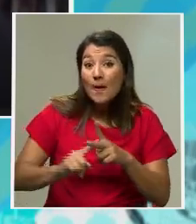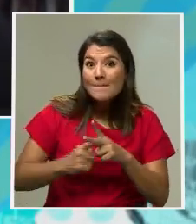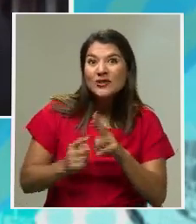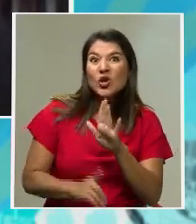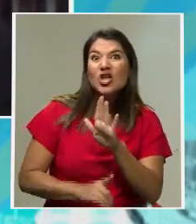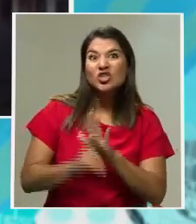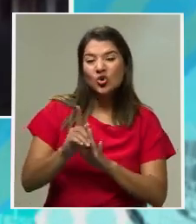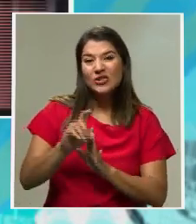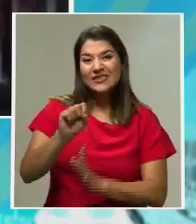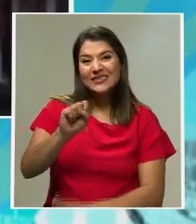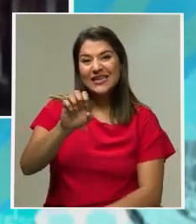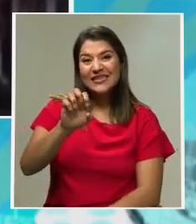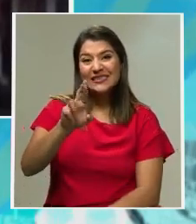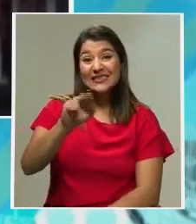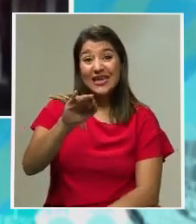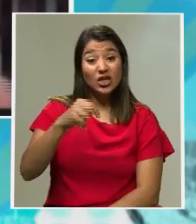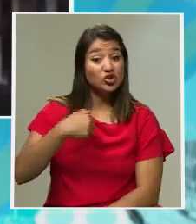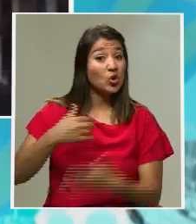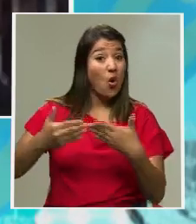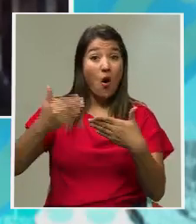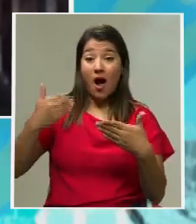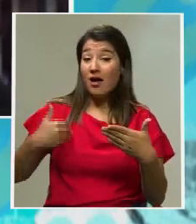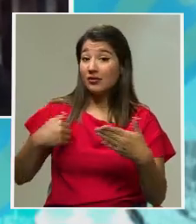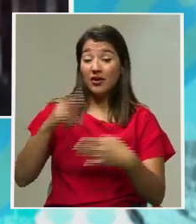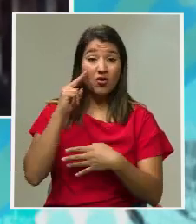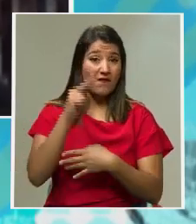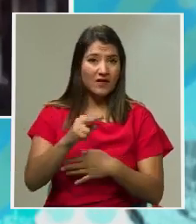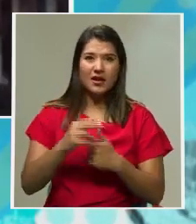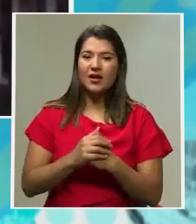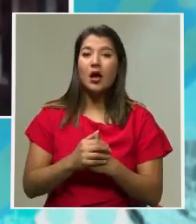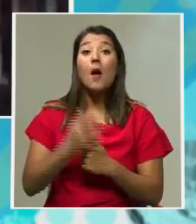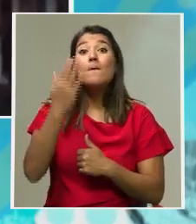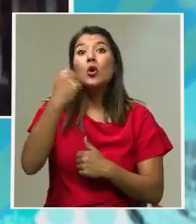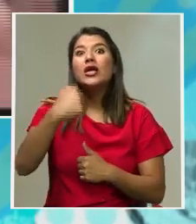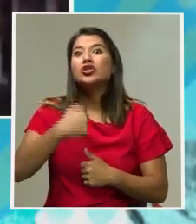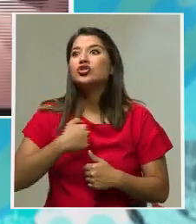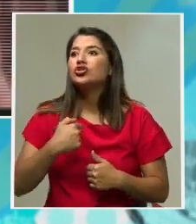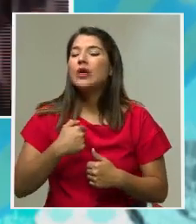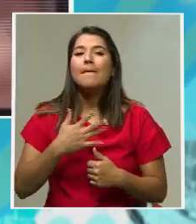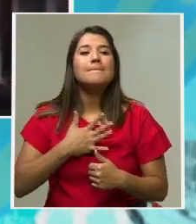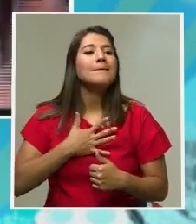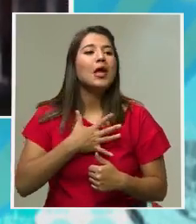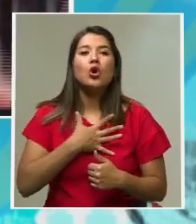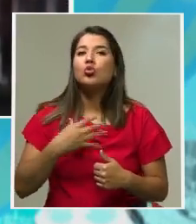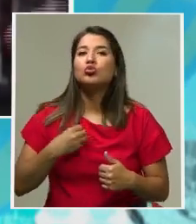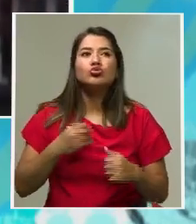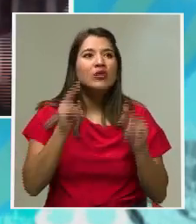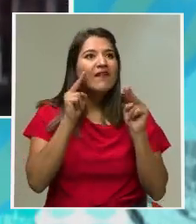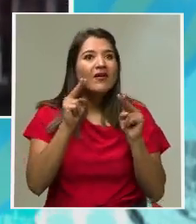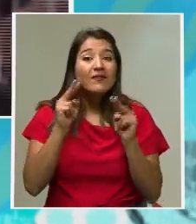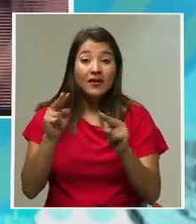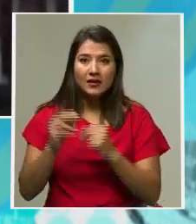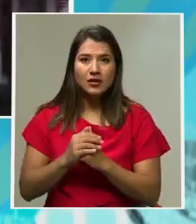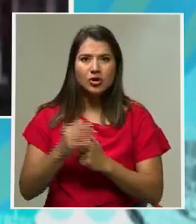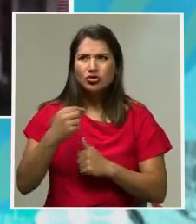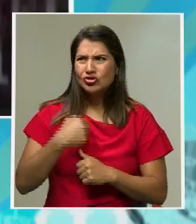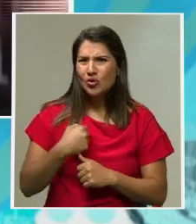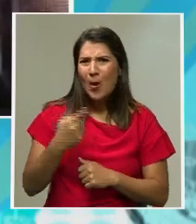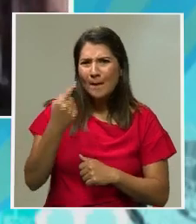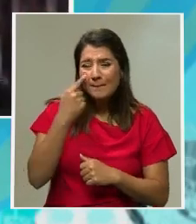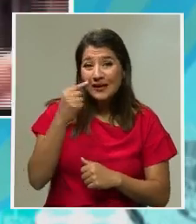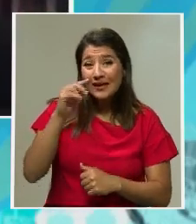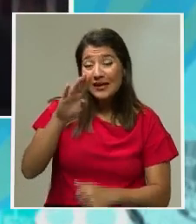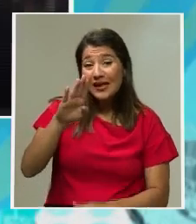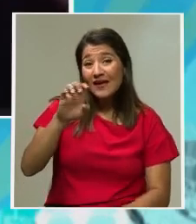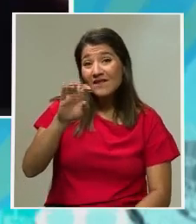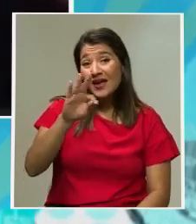yo no veía series, porque yo soy muy adictiva. Yo una vez vi la Fea en internet como en una semana.